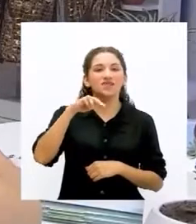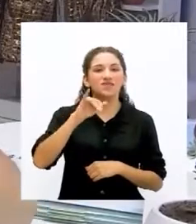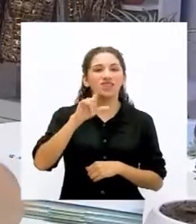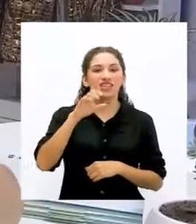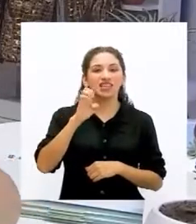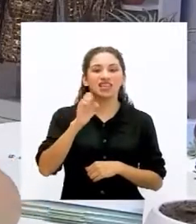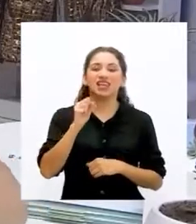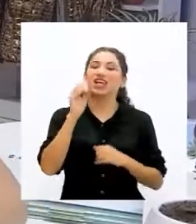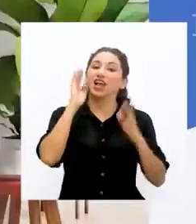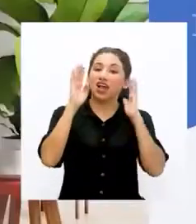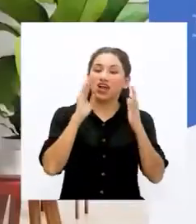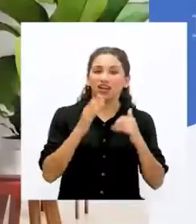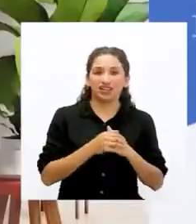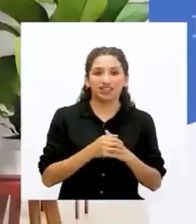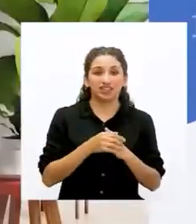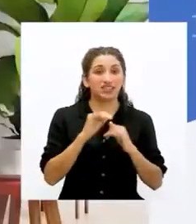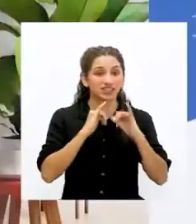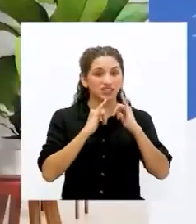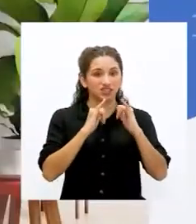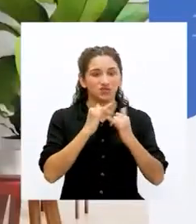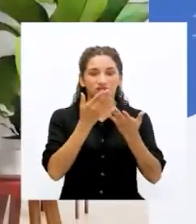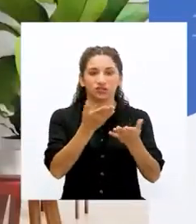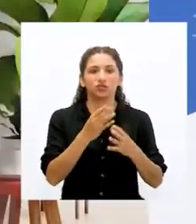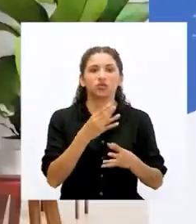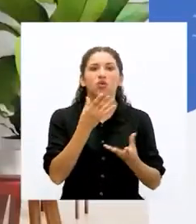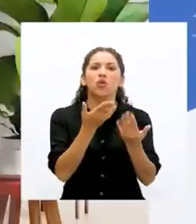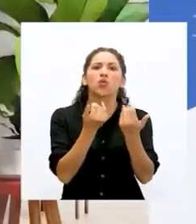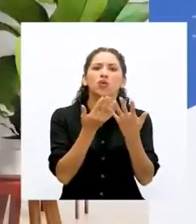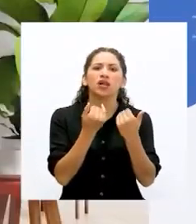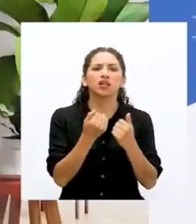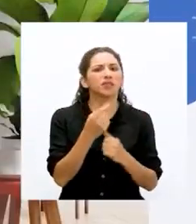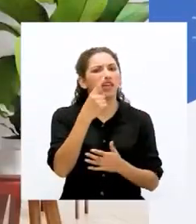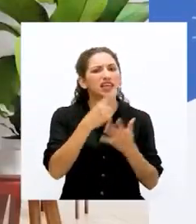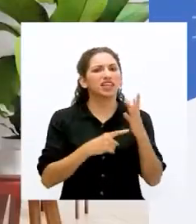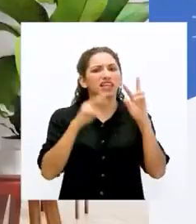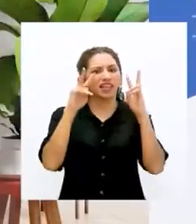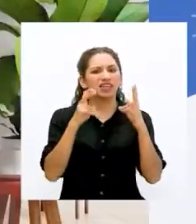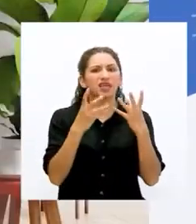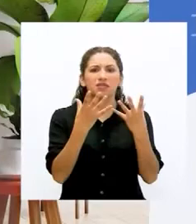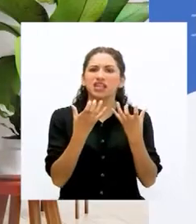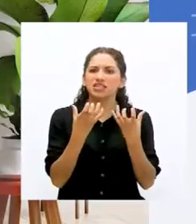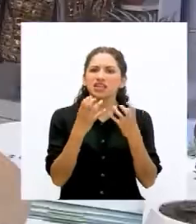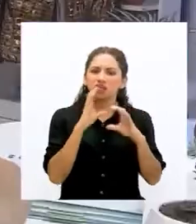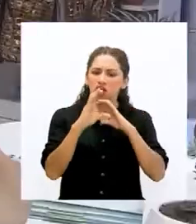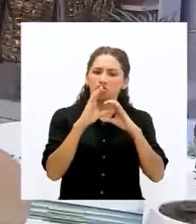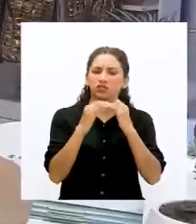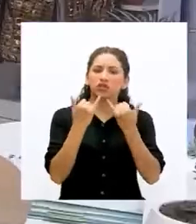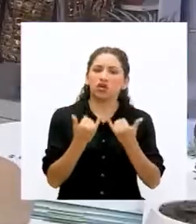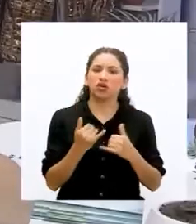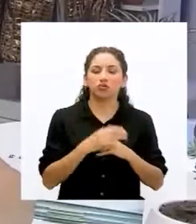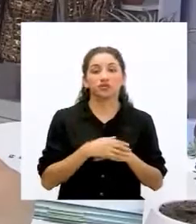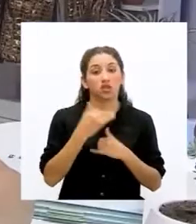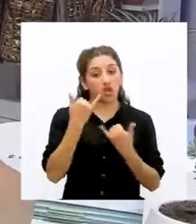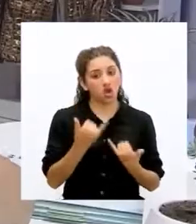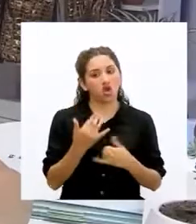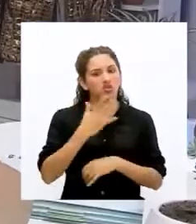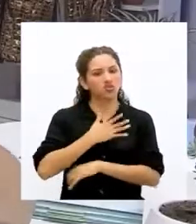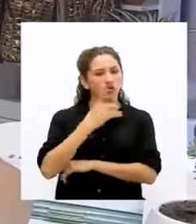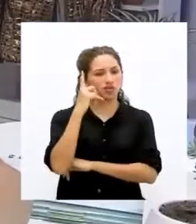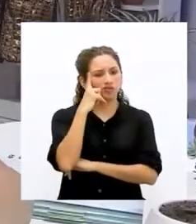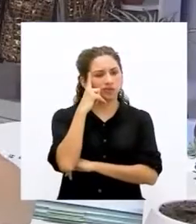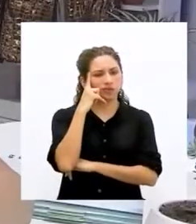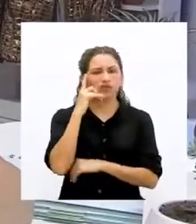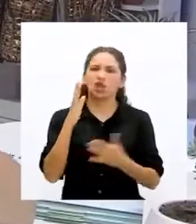Igualmente, espero que esté bien. Igual tú, cuéntame, ¿de qué tema te gustaría que hablemos hoy? Hoy he estado pensando en